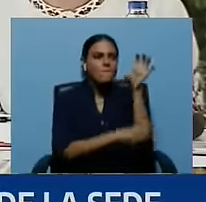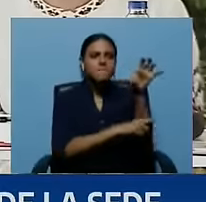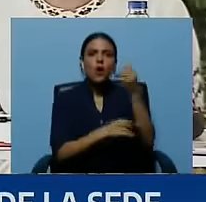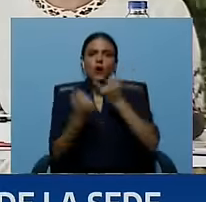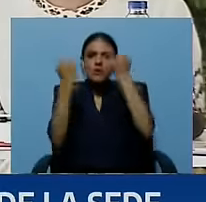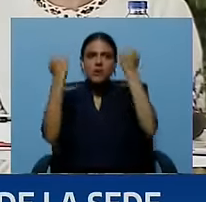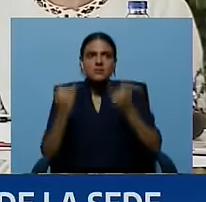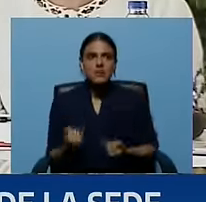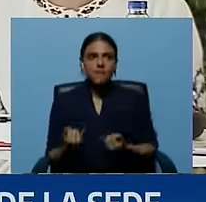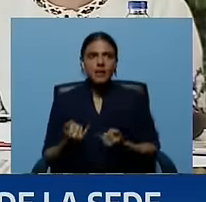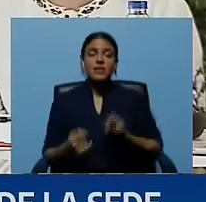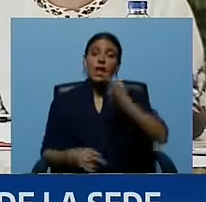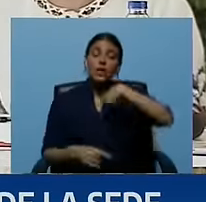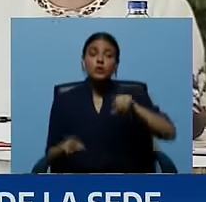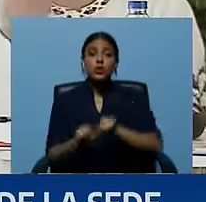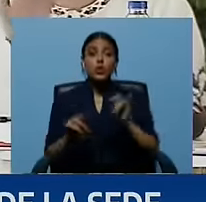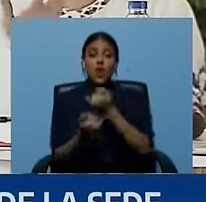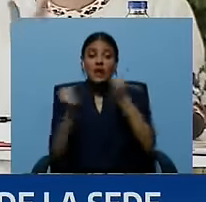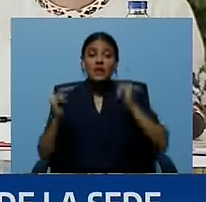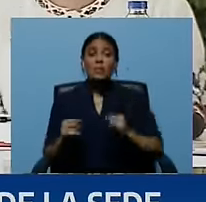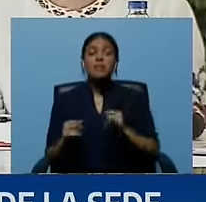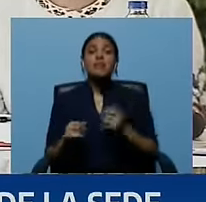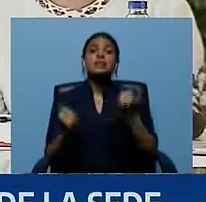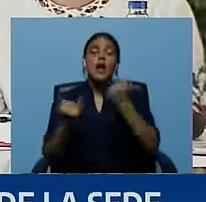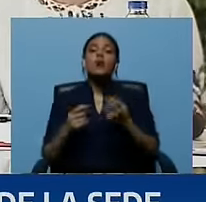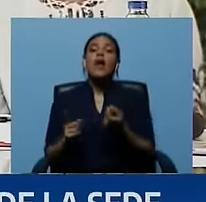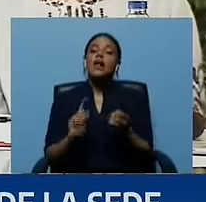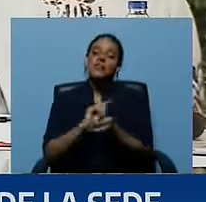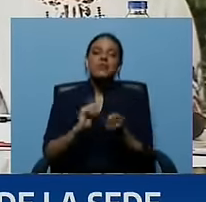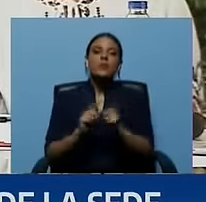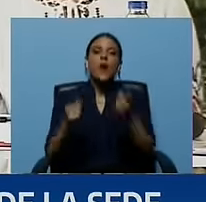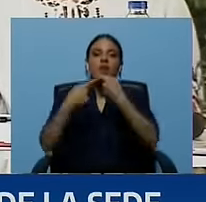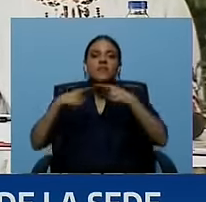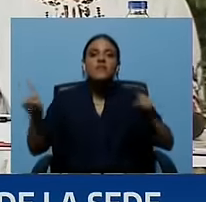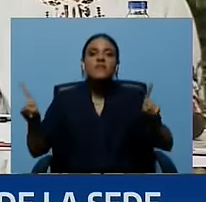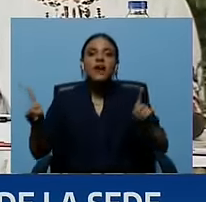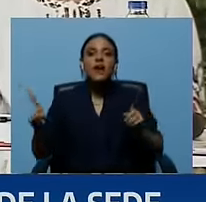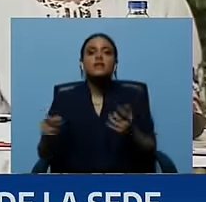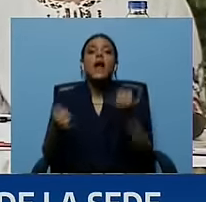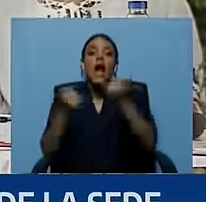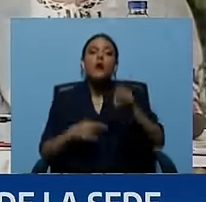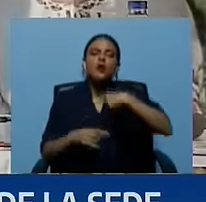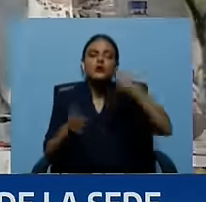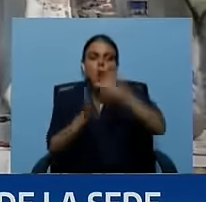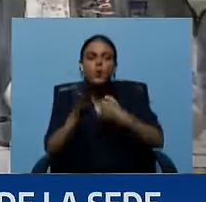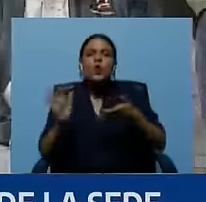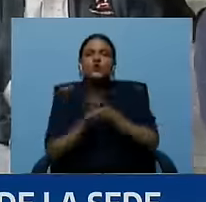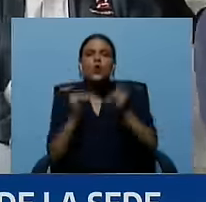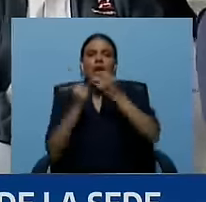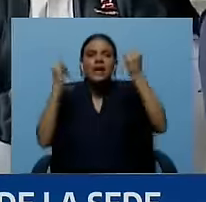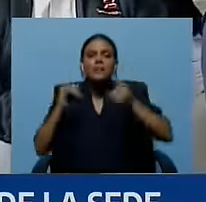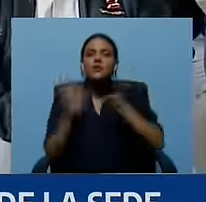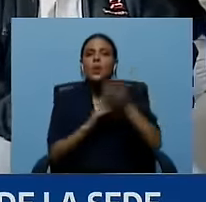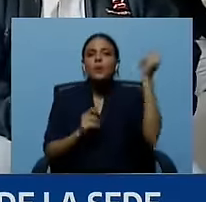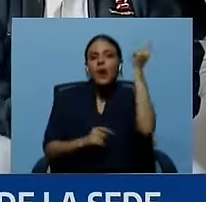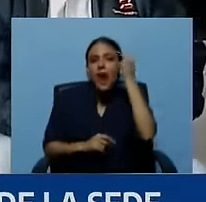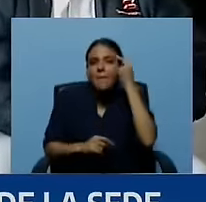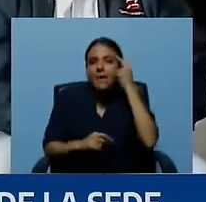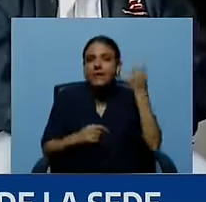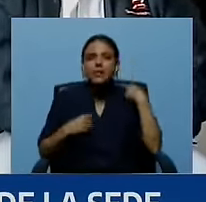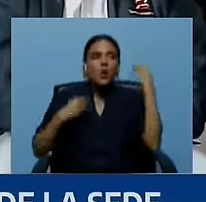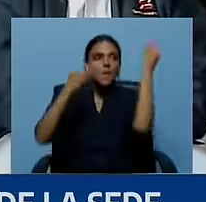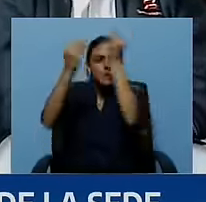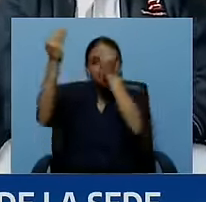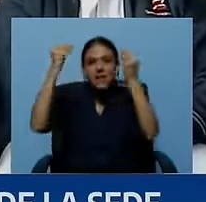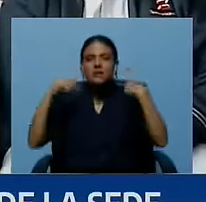Ahora la independencia de esta época es distinta, es la independencia de la mente, del pensamiento, de la cultura, de